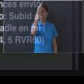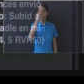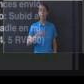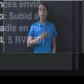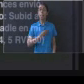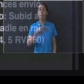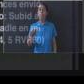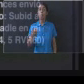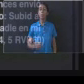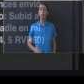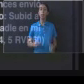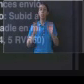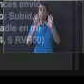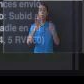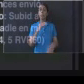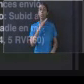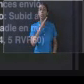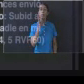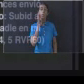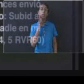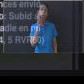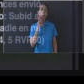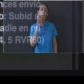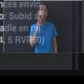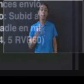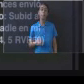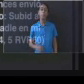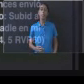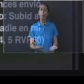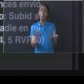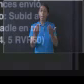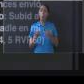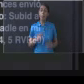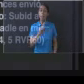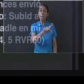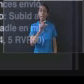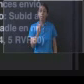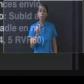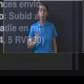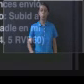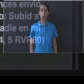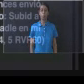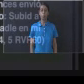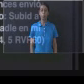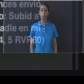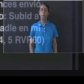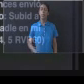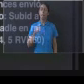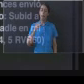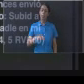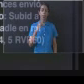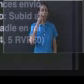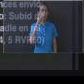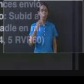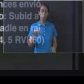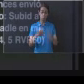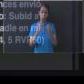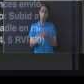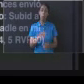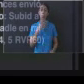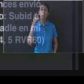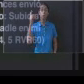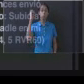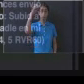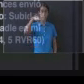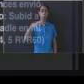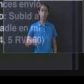mandó diez jóvenes para pedirle algo. Y ahorita ya vimos cómo Dios bendice. Aquí el rey está pidiendo